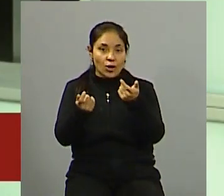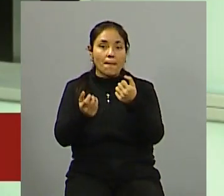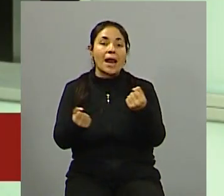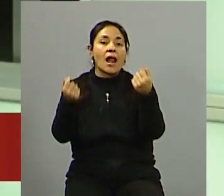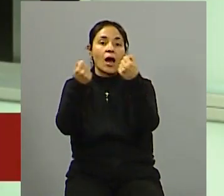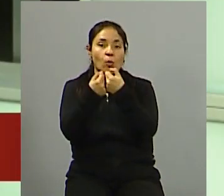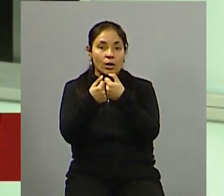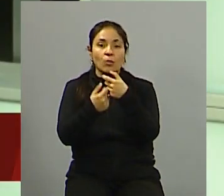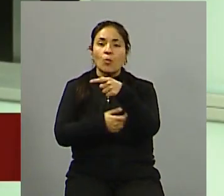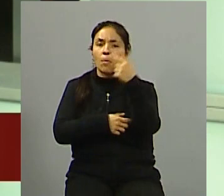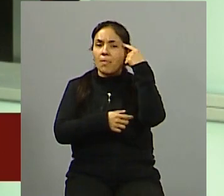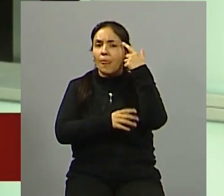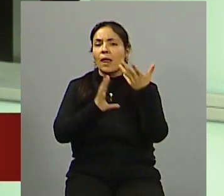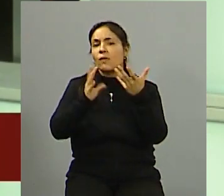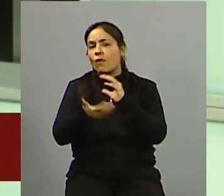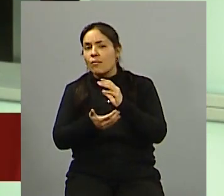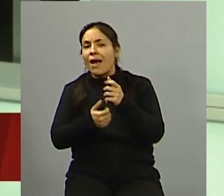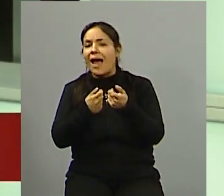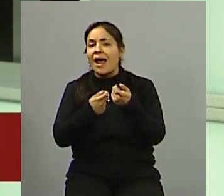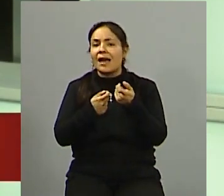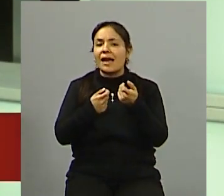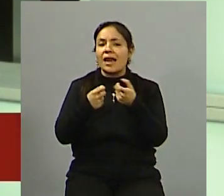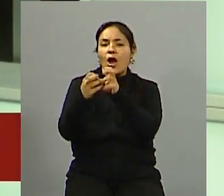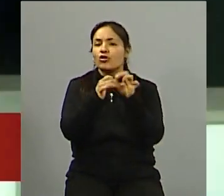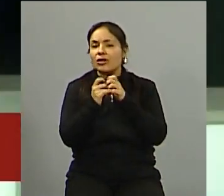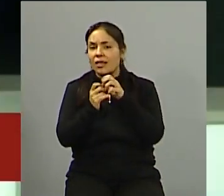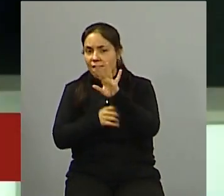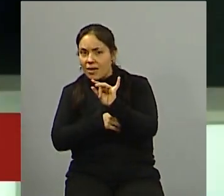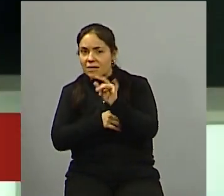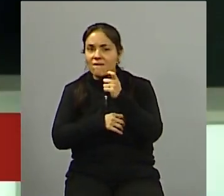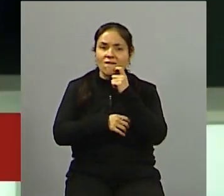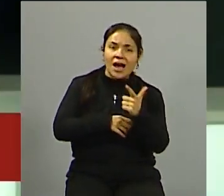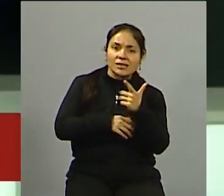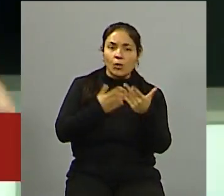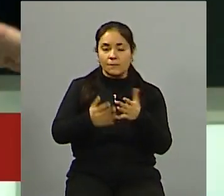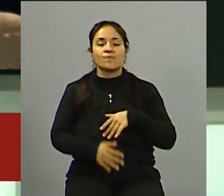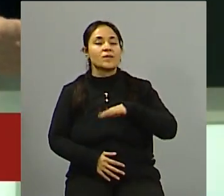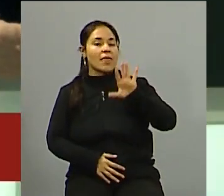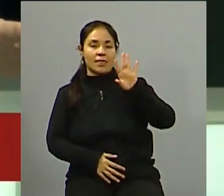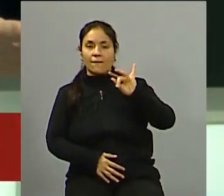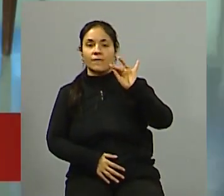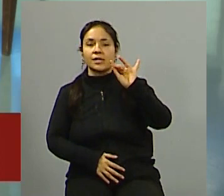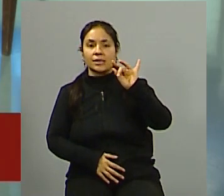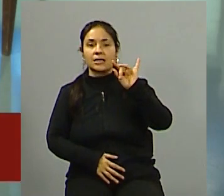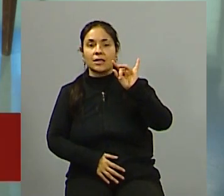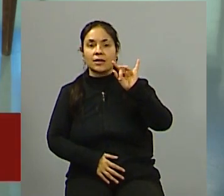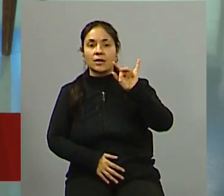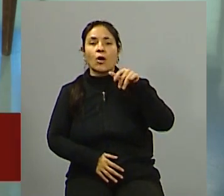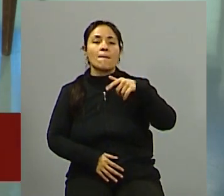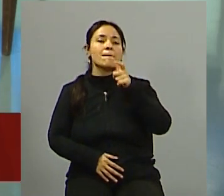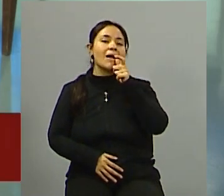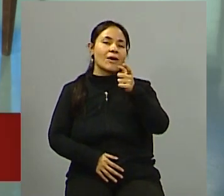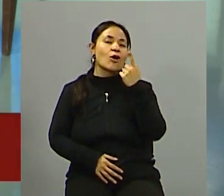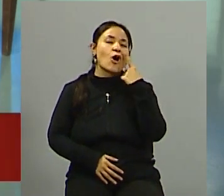vos, ¿cómo entendés que se da? ¿Difícil? ¿Fácil? Difícil, difícil. Hoy día vamos a utilizar el término que conocemos